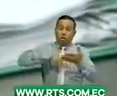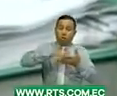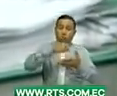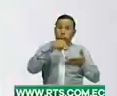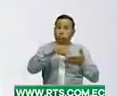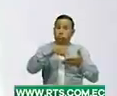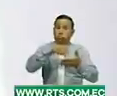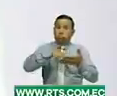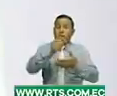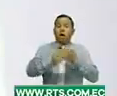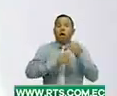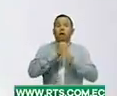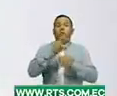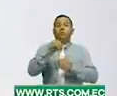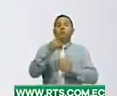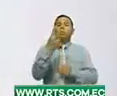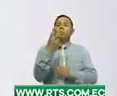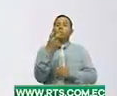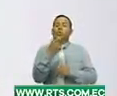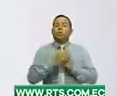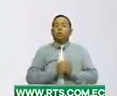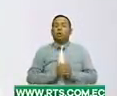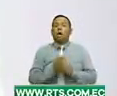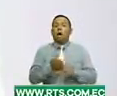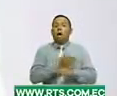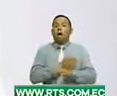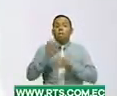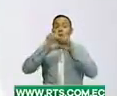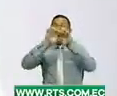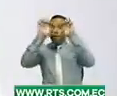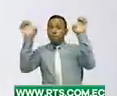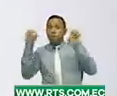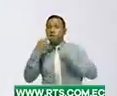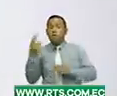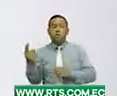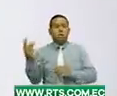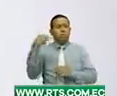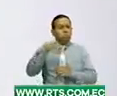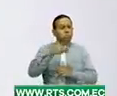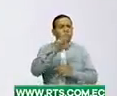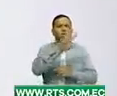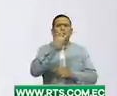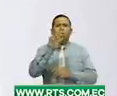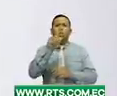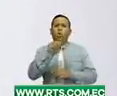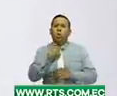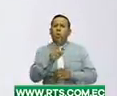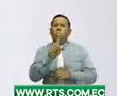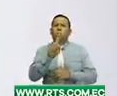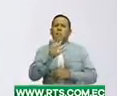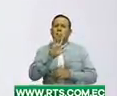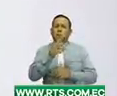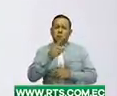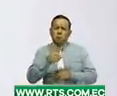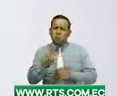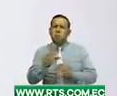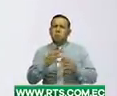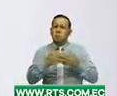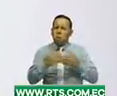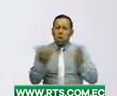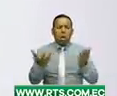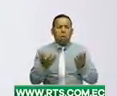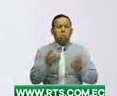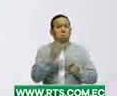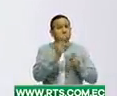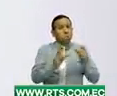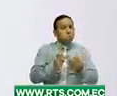2012. Porque la contratista había ofertado una tarifa de $34.5 para la extracción del petróleo. Y entonces a mis clientes, funcionarios